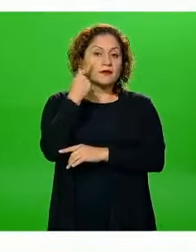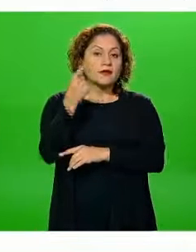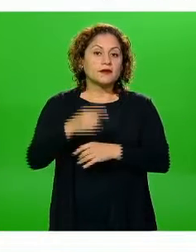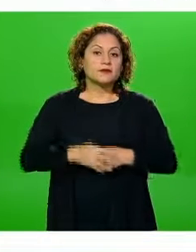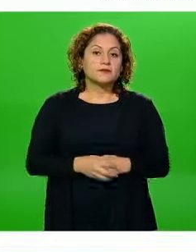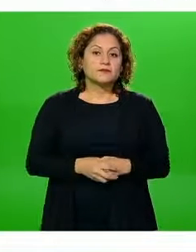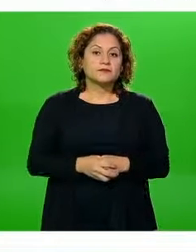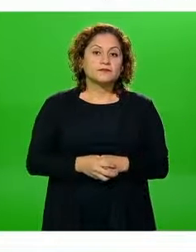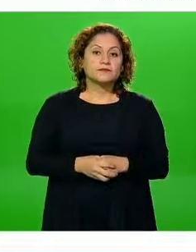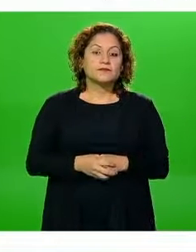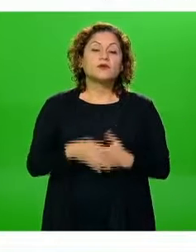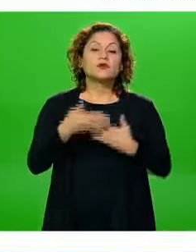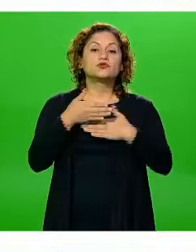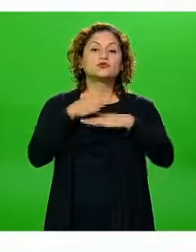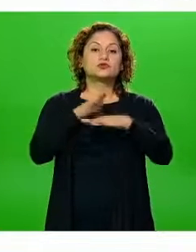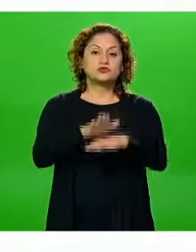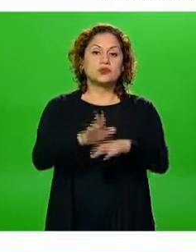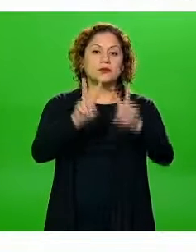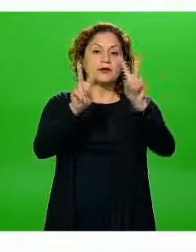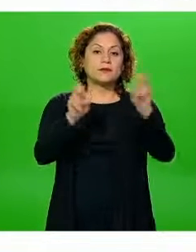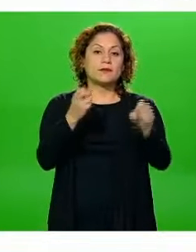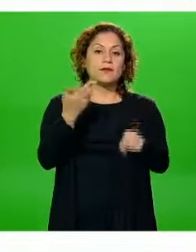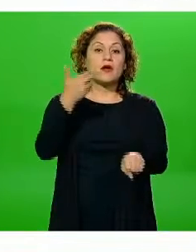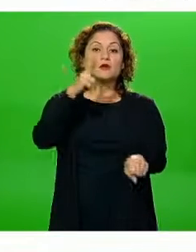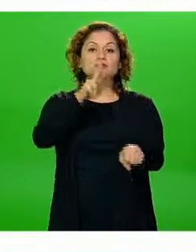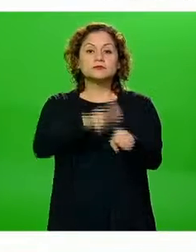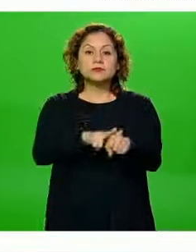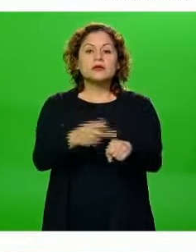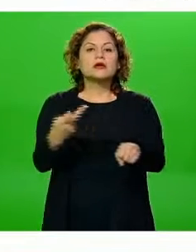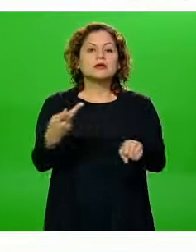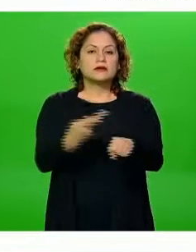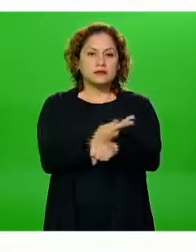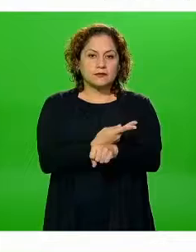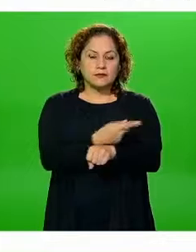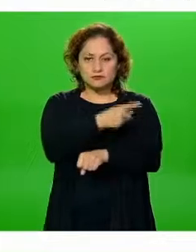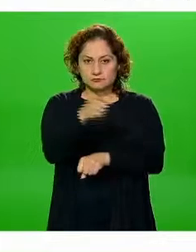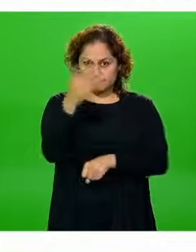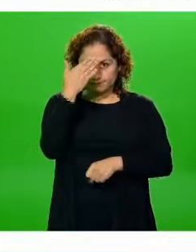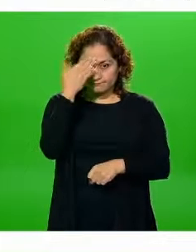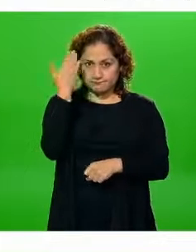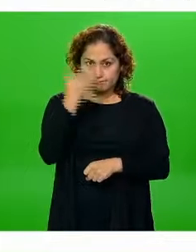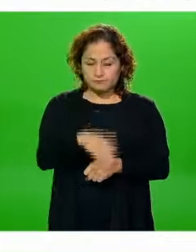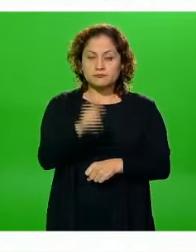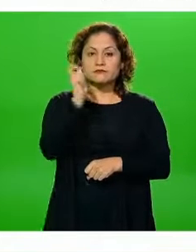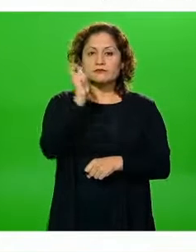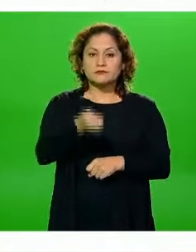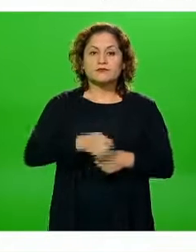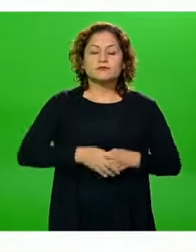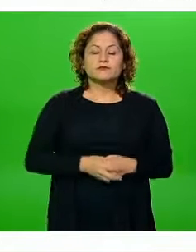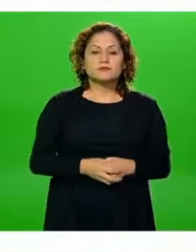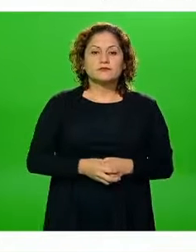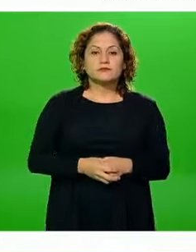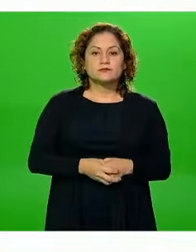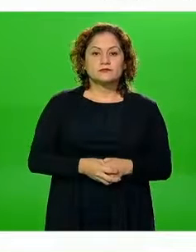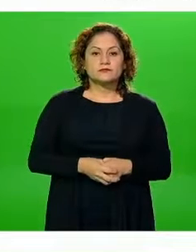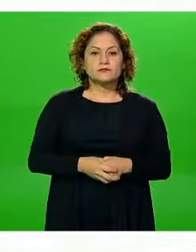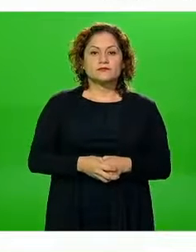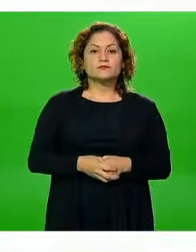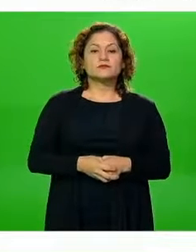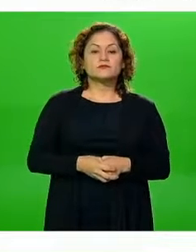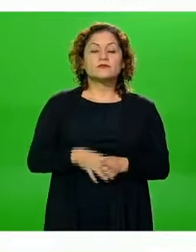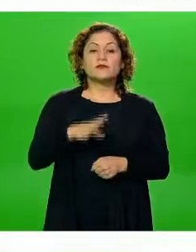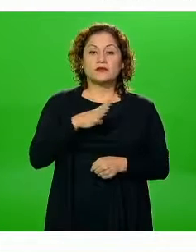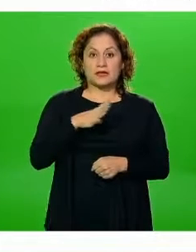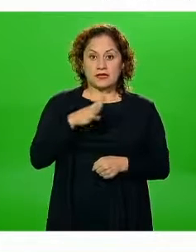a la parte de la hospitalización. Recordar que hablando de hospitalización también tenemos, digamos, dos